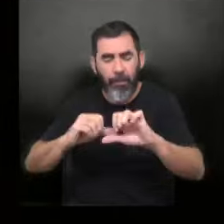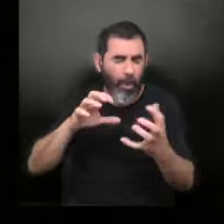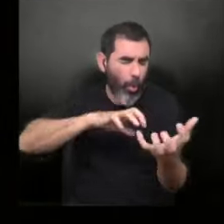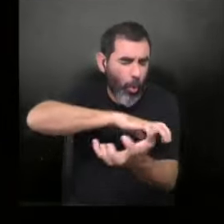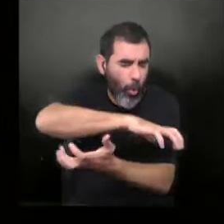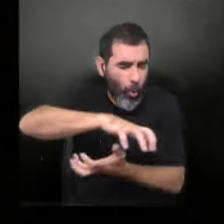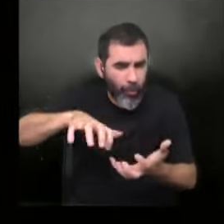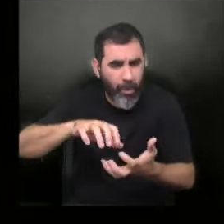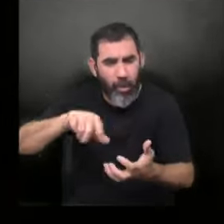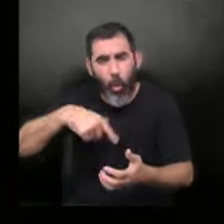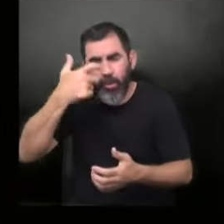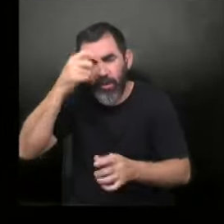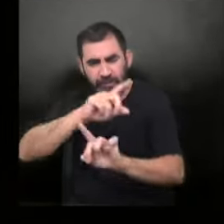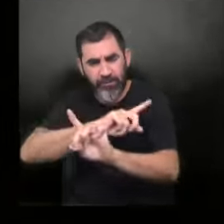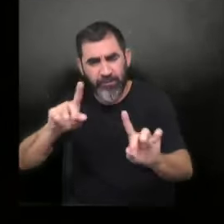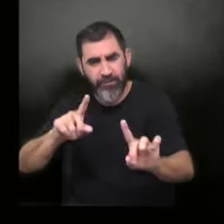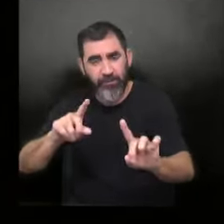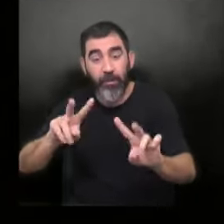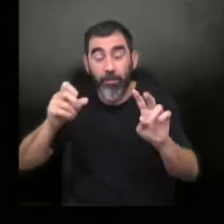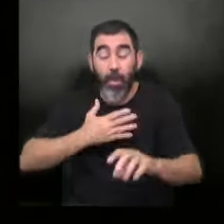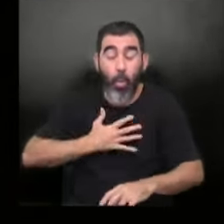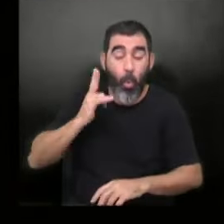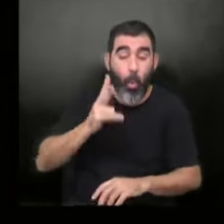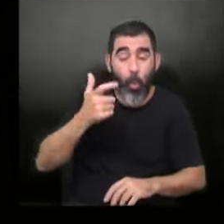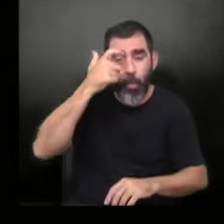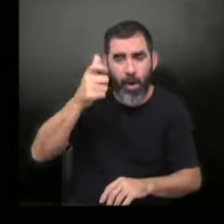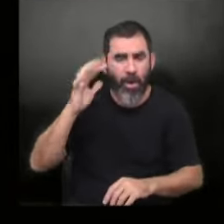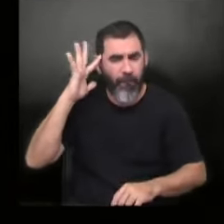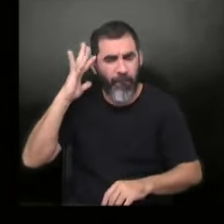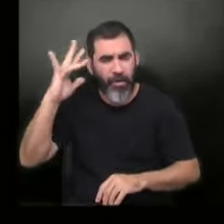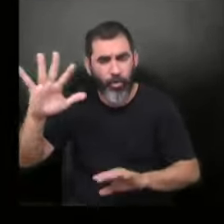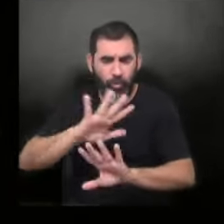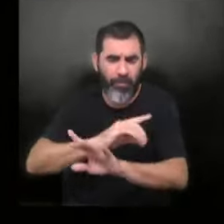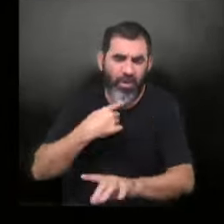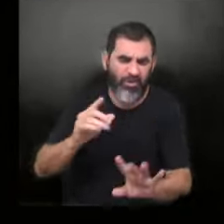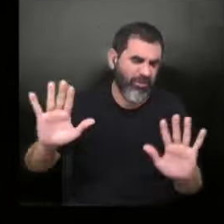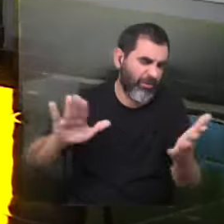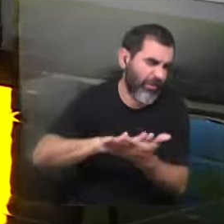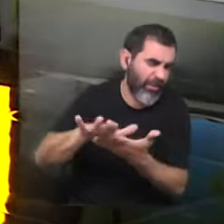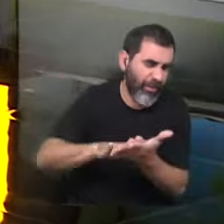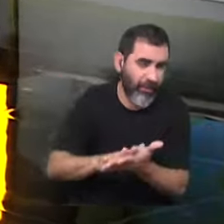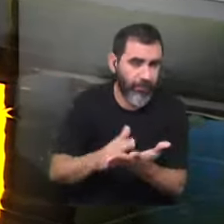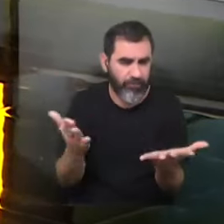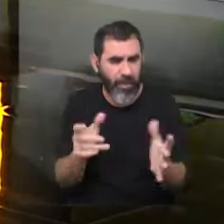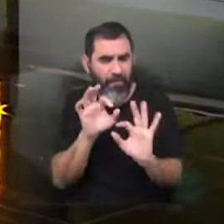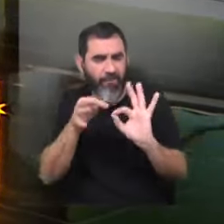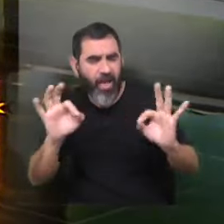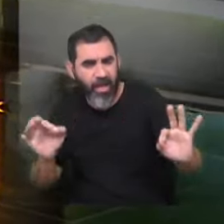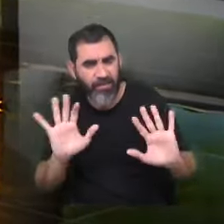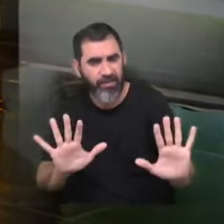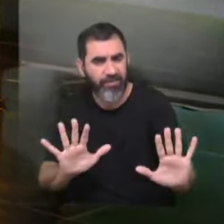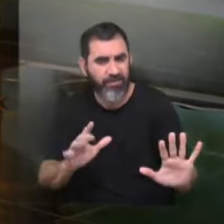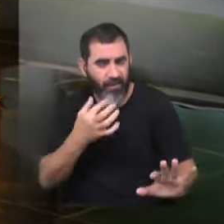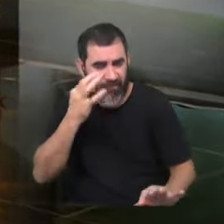bárbaro, otra ciencia, no, y hablemos de las ciencias humanas, no, filosofía no sirve para nada. Esa frase es hecha sin